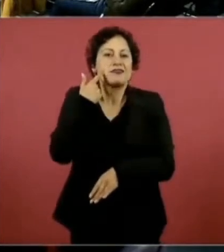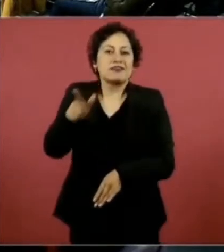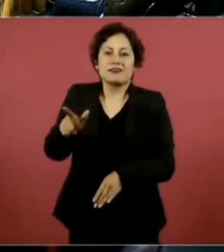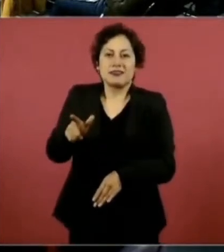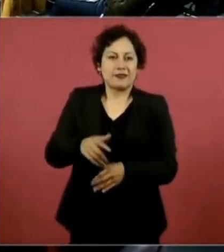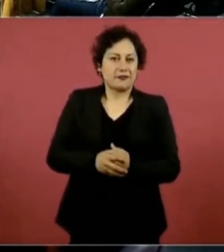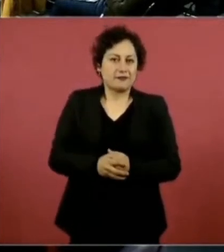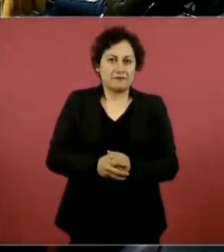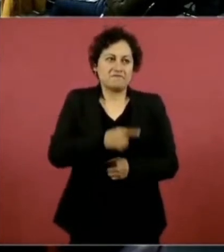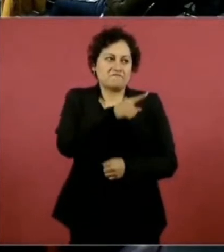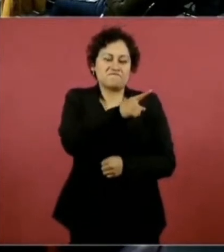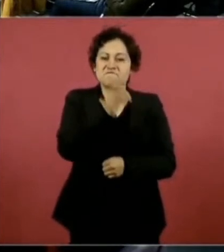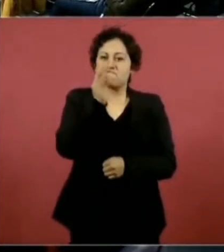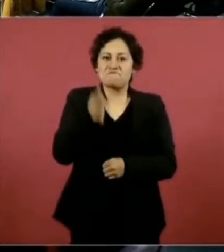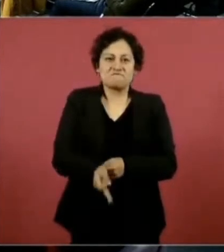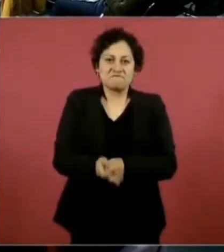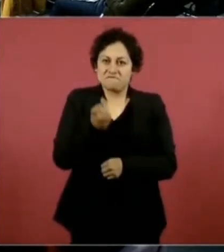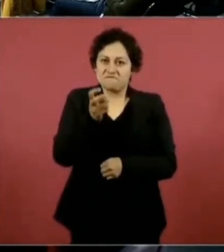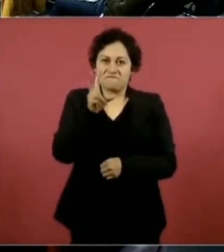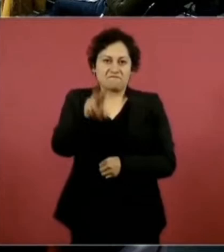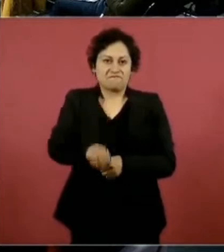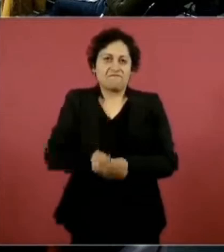Nunca lo han aceptado.